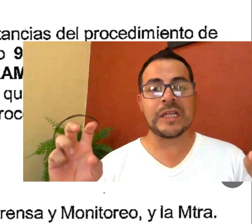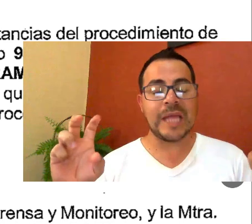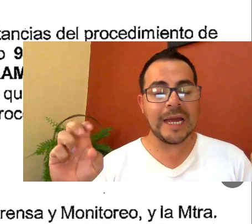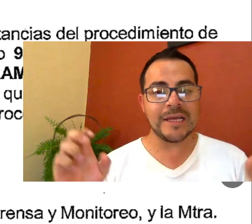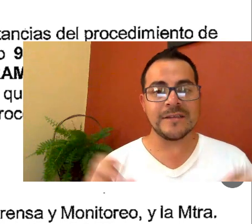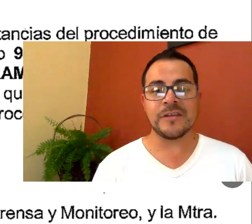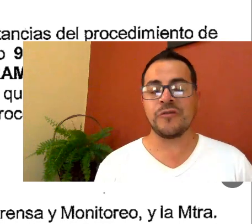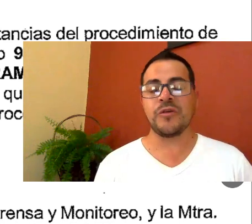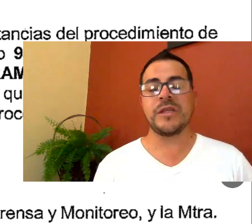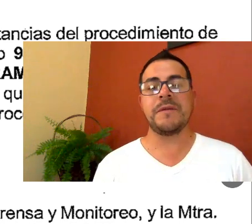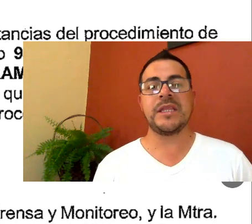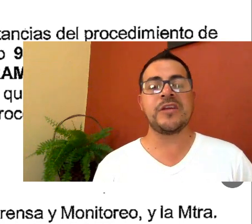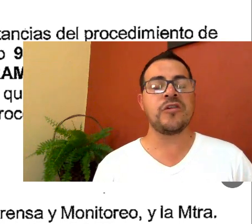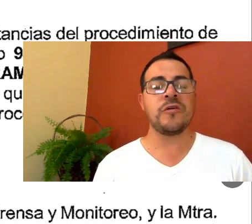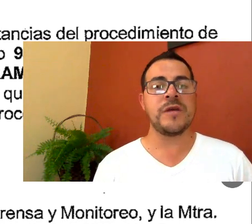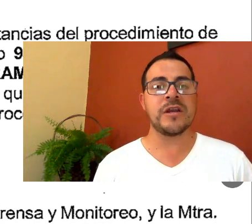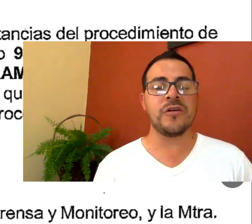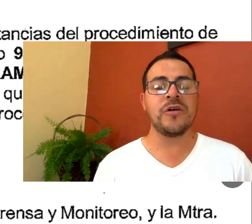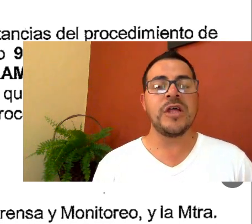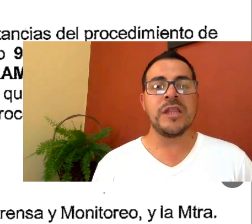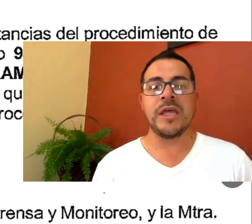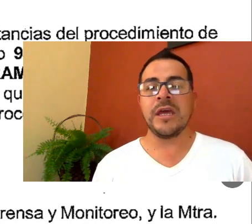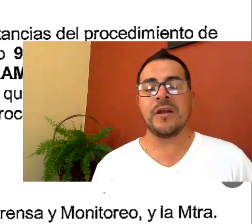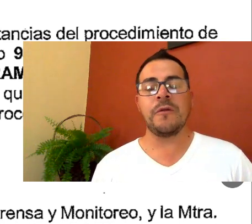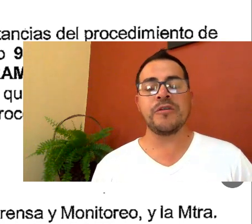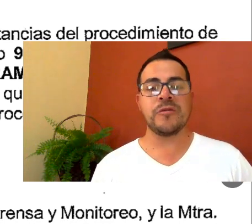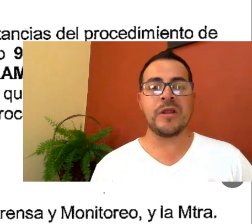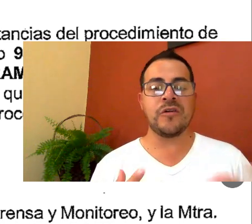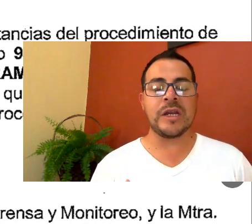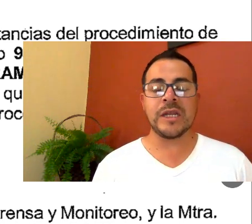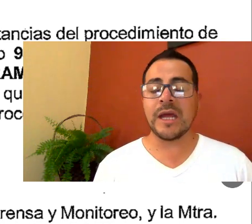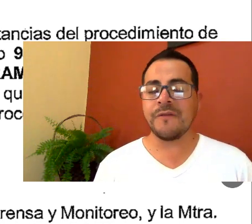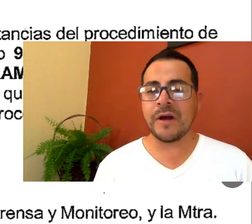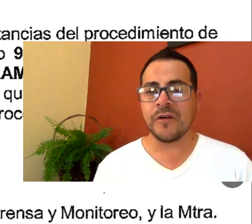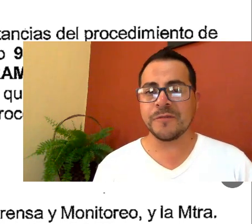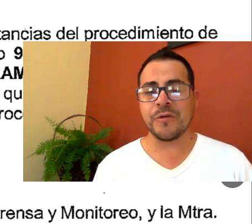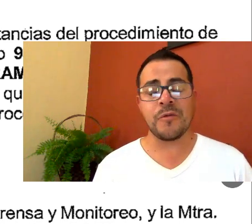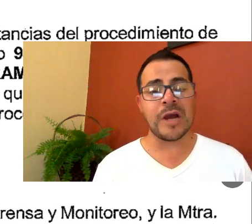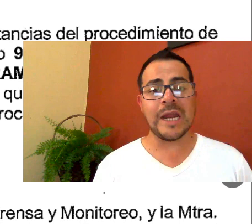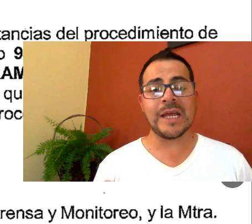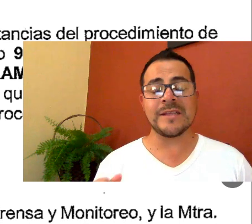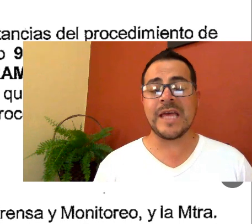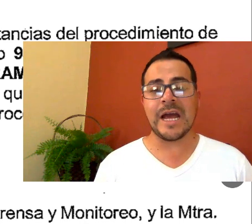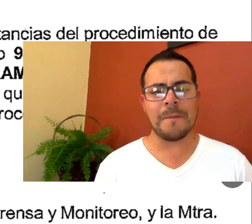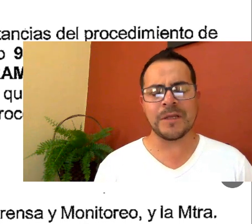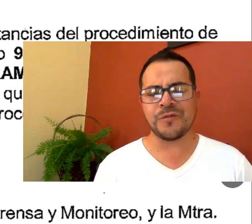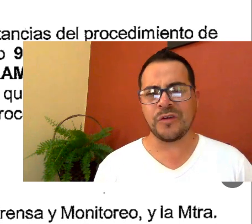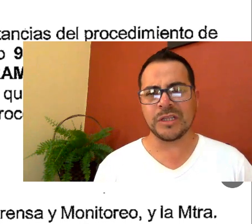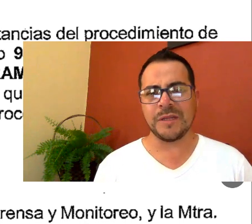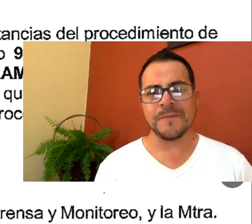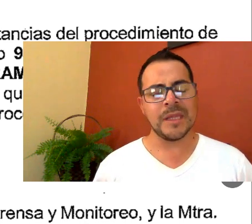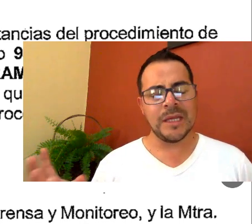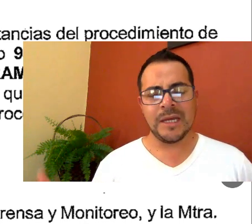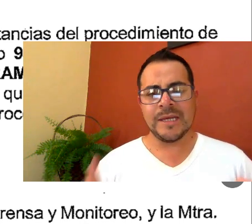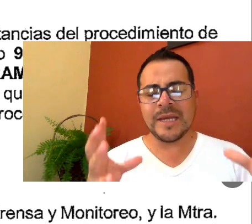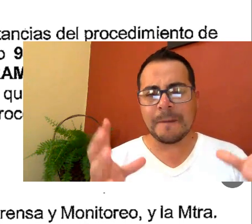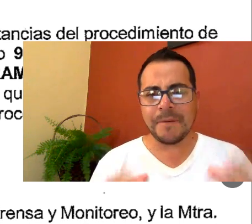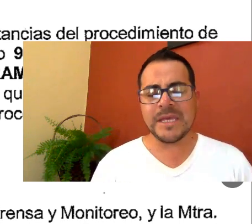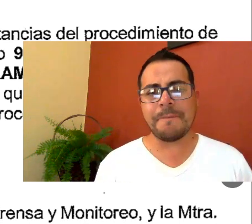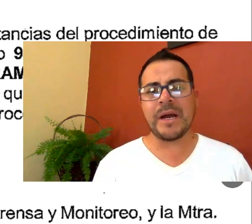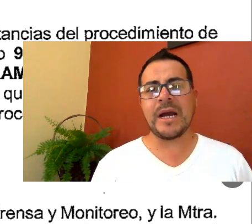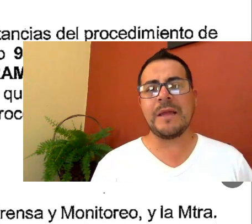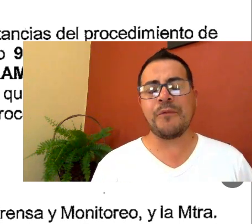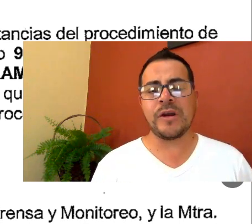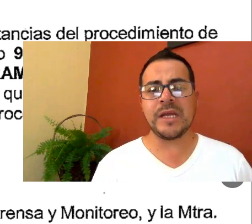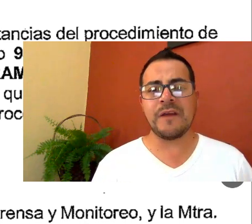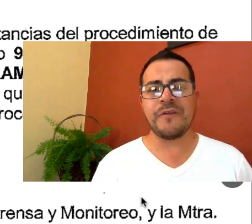con estos ataques que supuestamente ha hecho el gobierno de López Obrador a Enrique Alfaro es provocar que se haga más fuerte esta